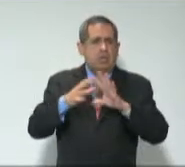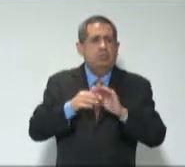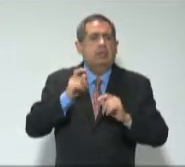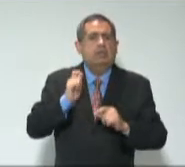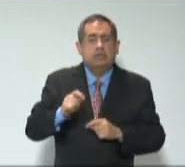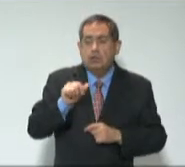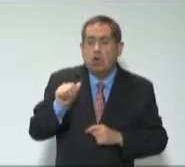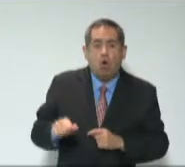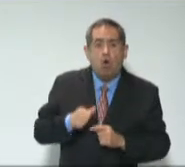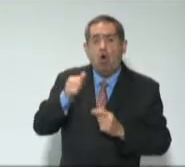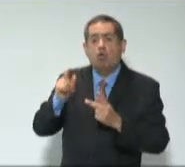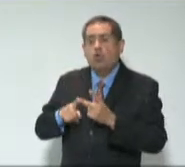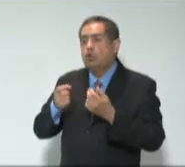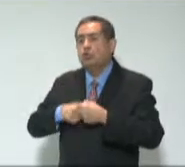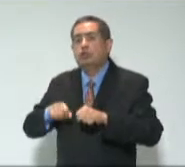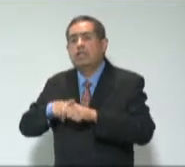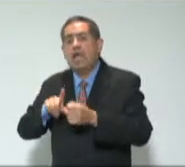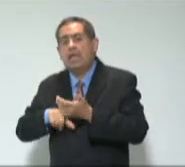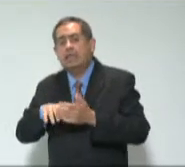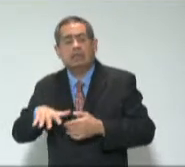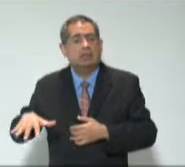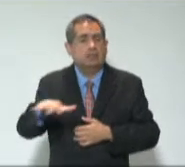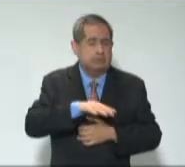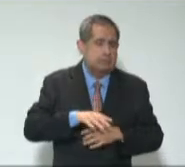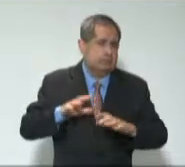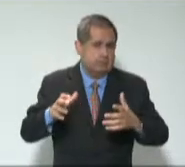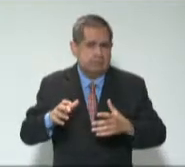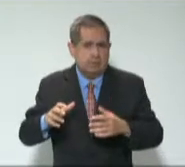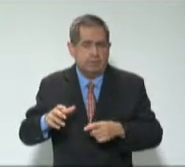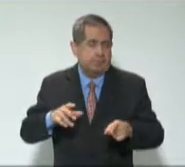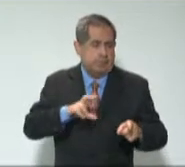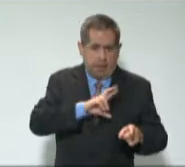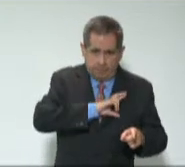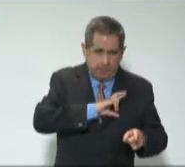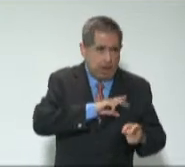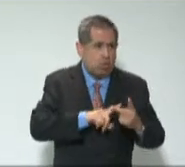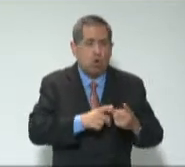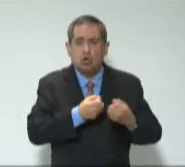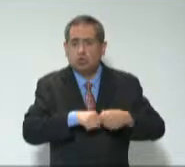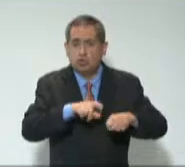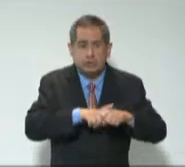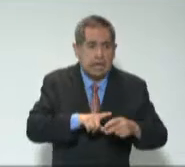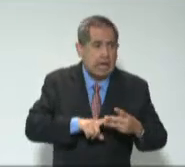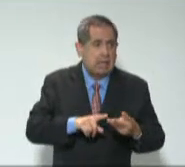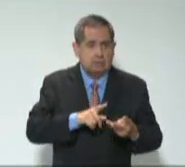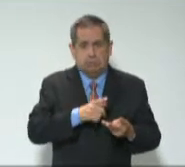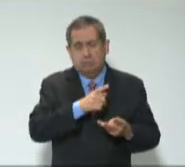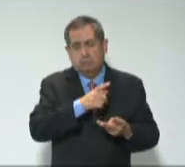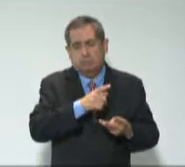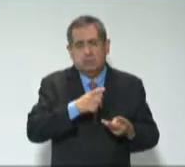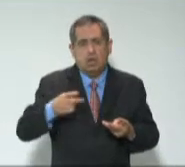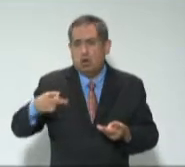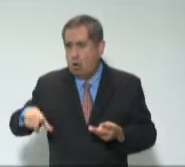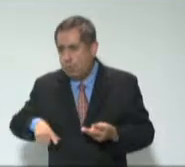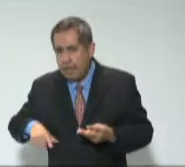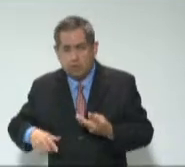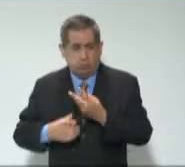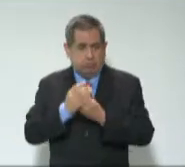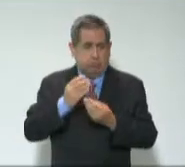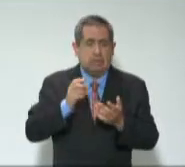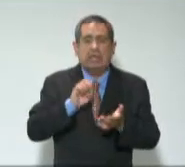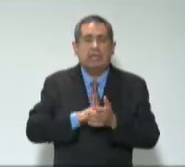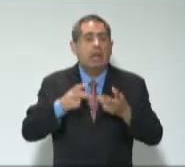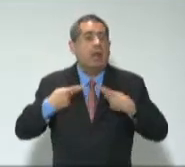otros componentes de la sociedad los sectores público social y privado si el público hace su